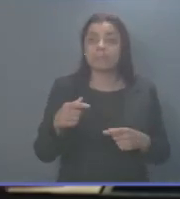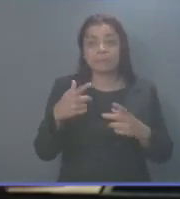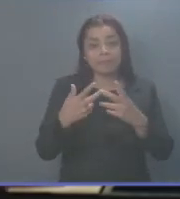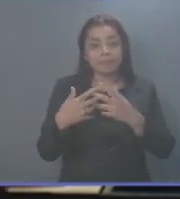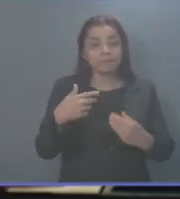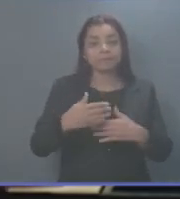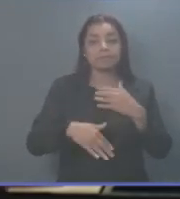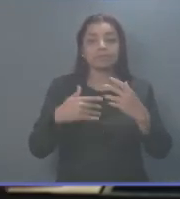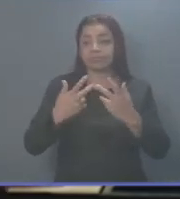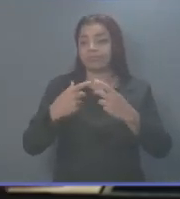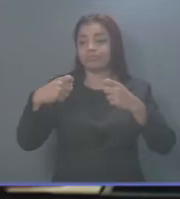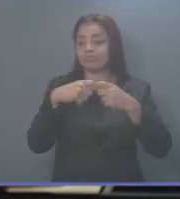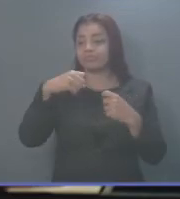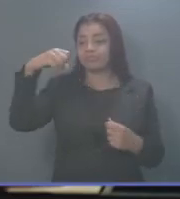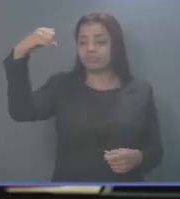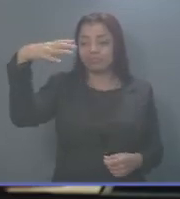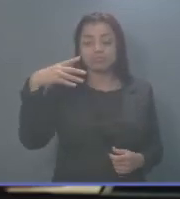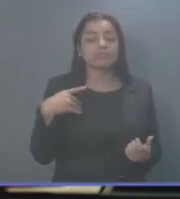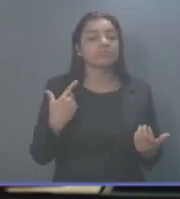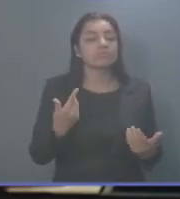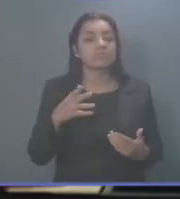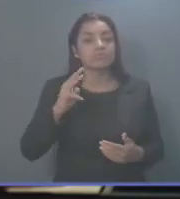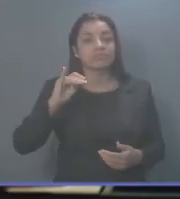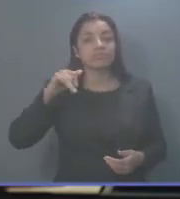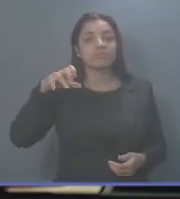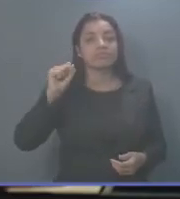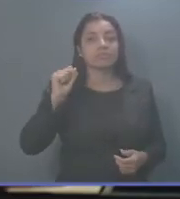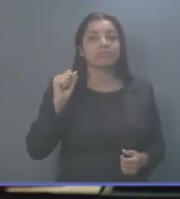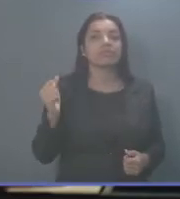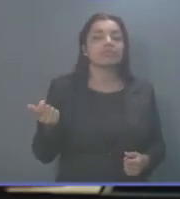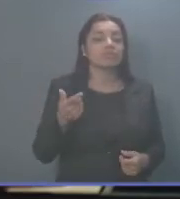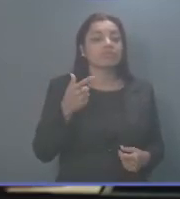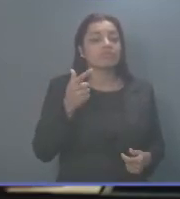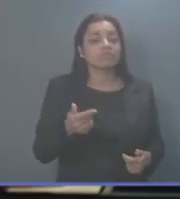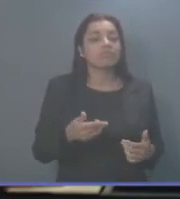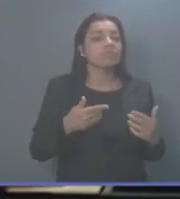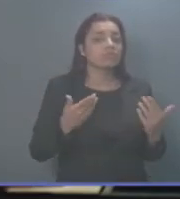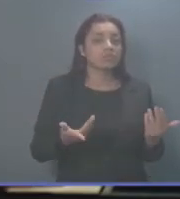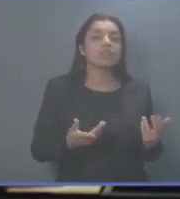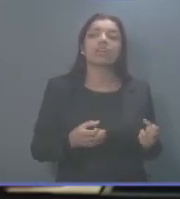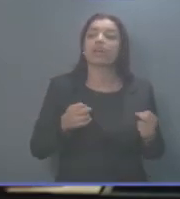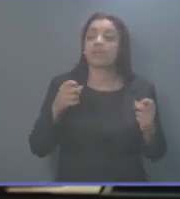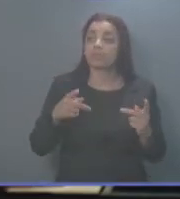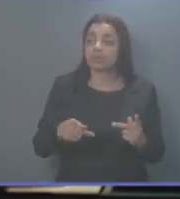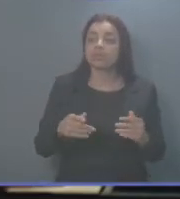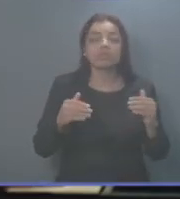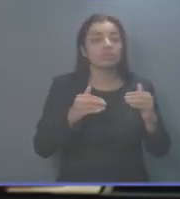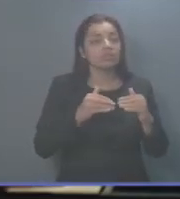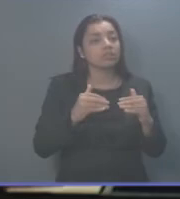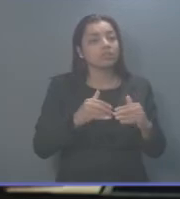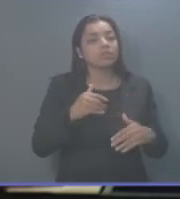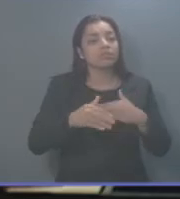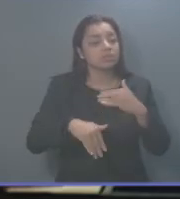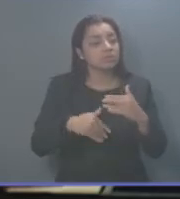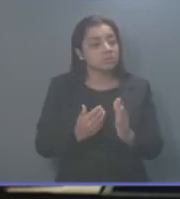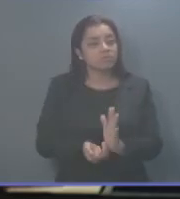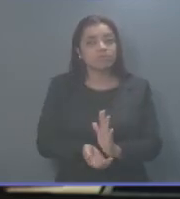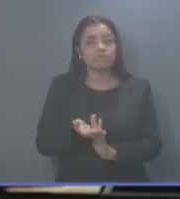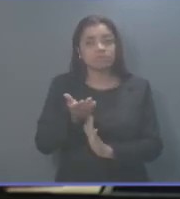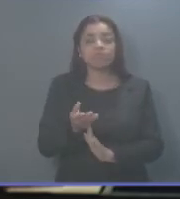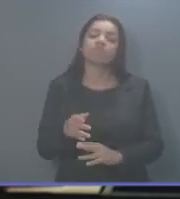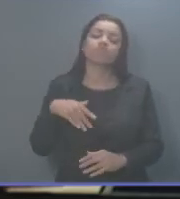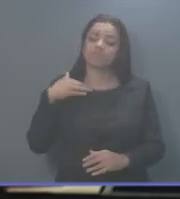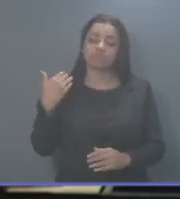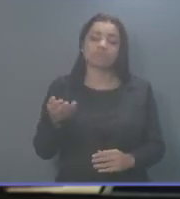energía, y en general para las MIPES, que van a tener con esta una oportunidad también de crecer más y de